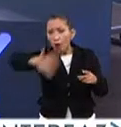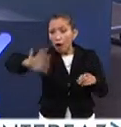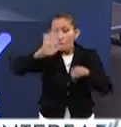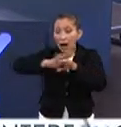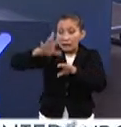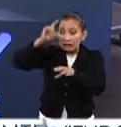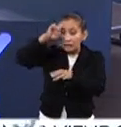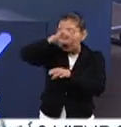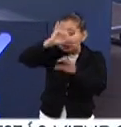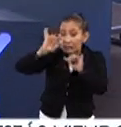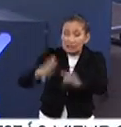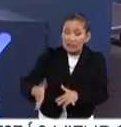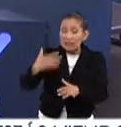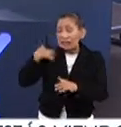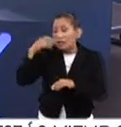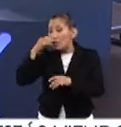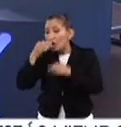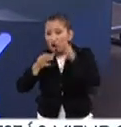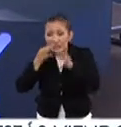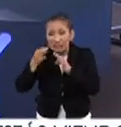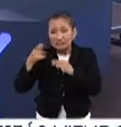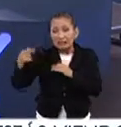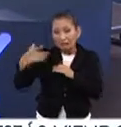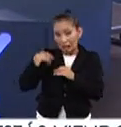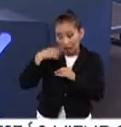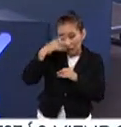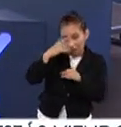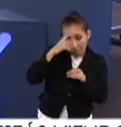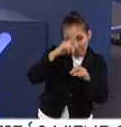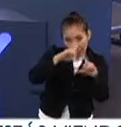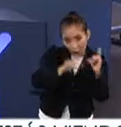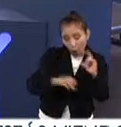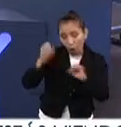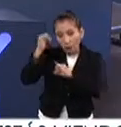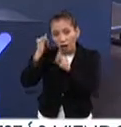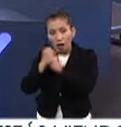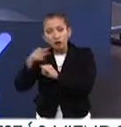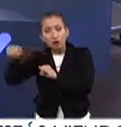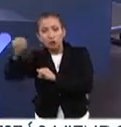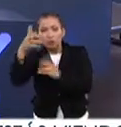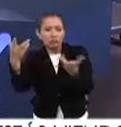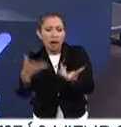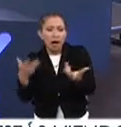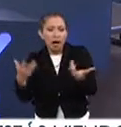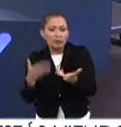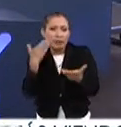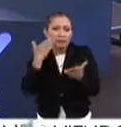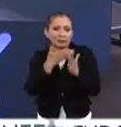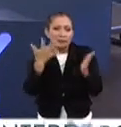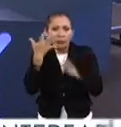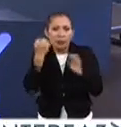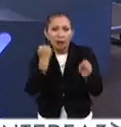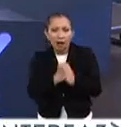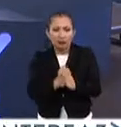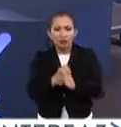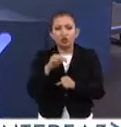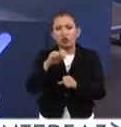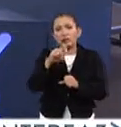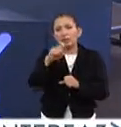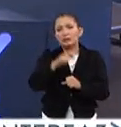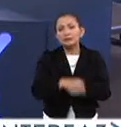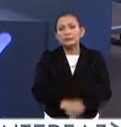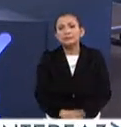más complicada, más importante, nacional o internacional, de todas las que han hecho a lo largo de estos 50 años